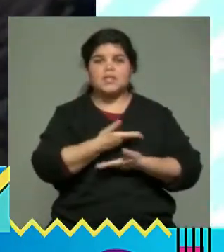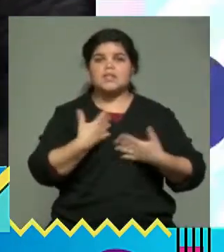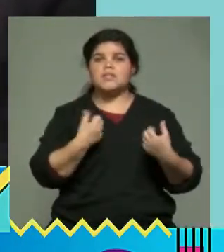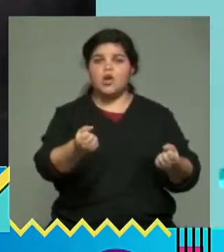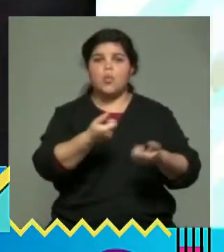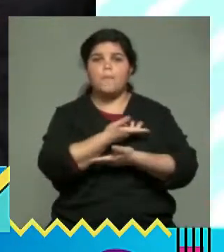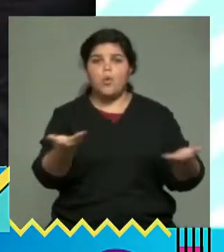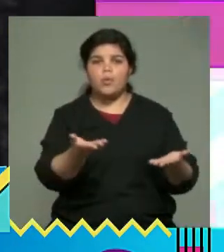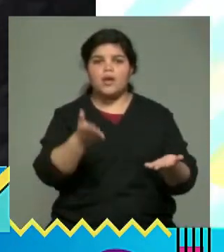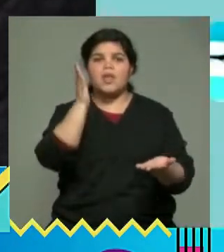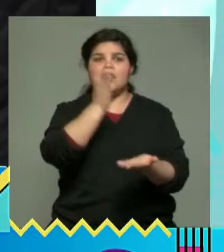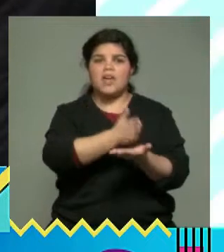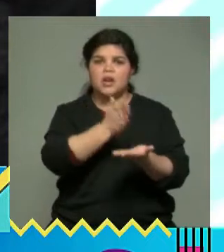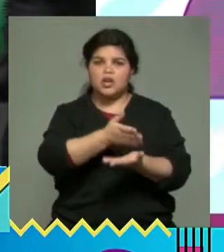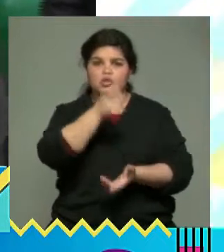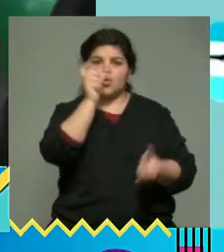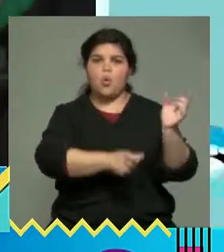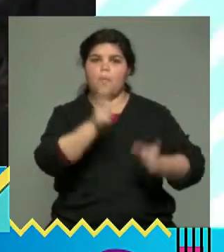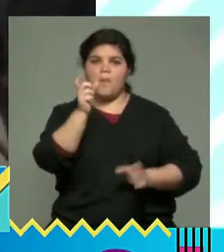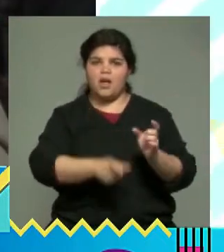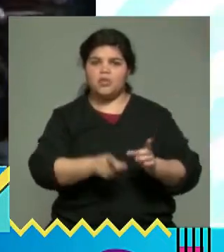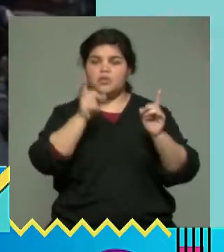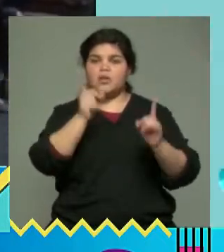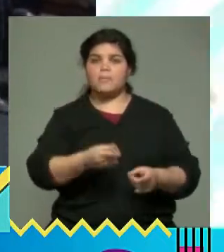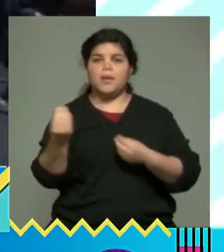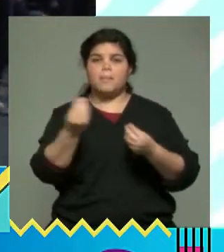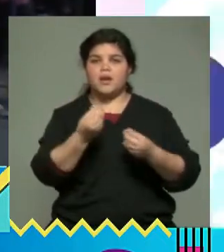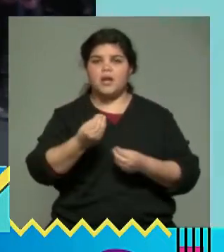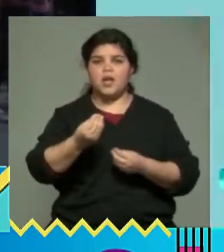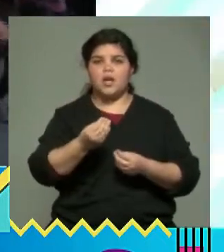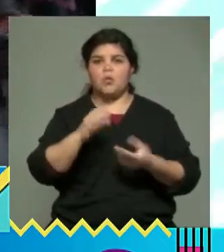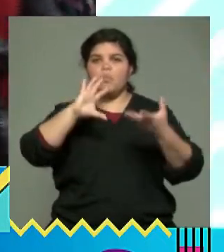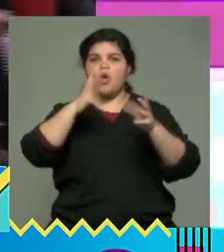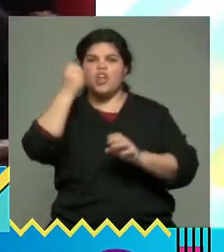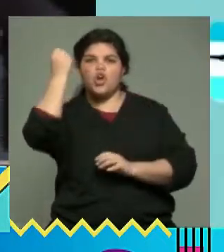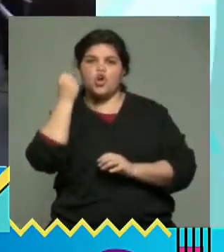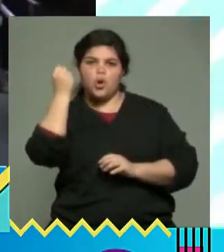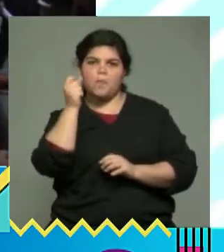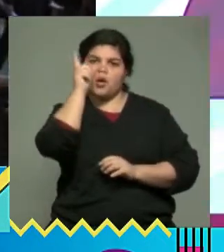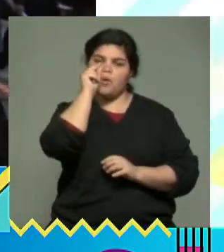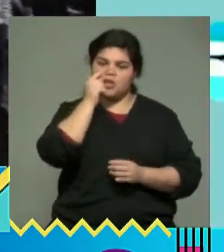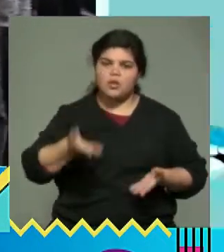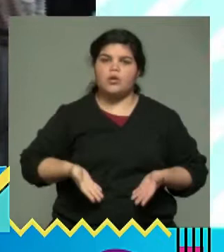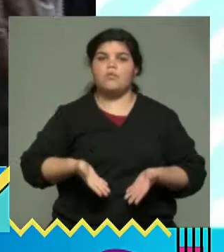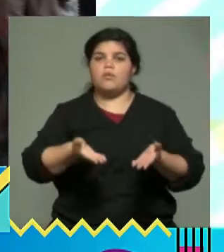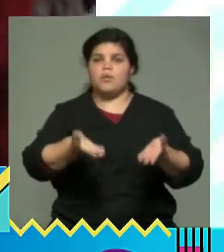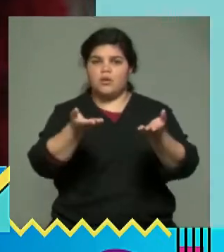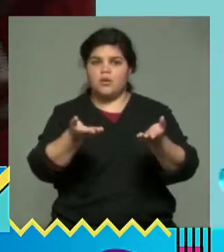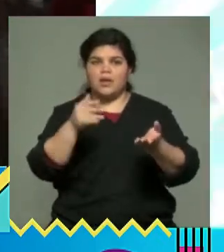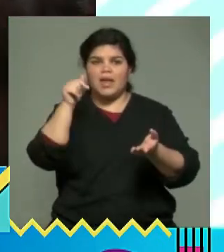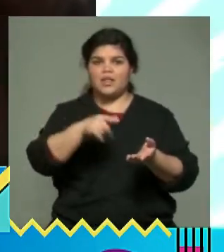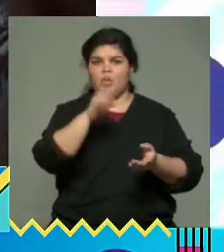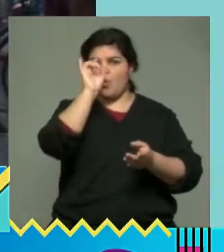trasfondo claramente también de sostener un modelo económico y un modelo político. Digo, no se puede hablar del aborto sin hablar también, ¿no es cierto?, de lo que